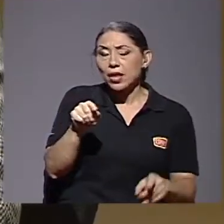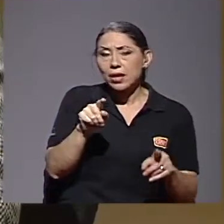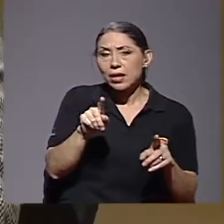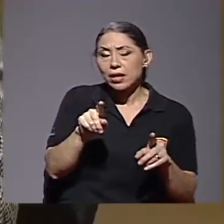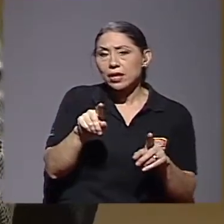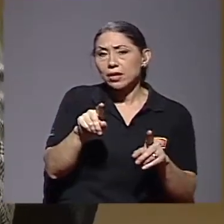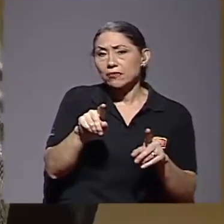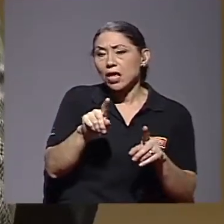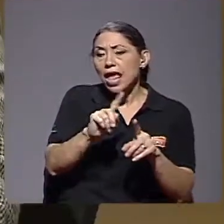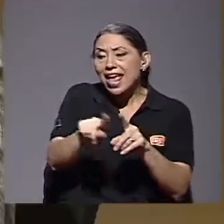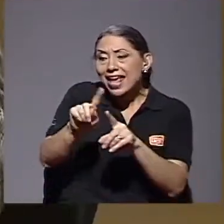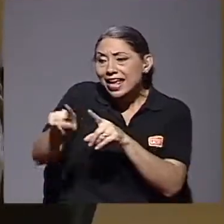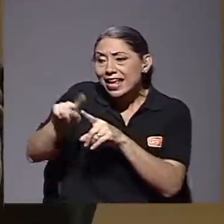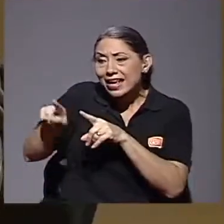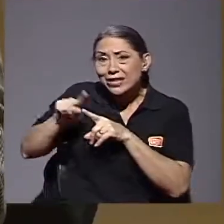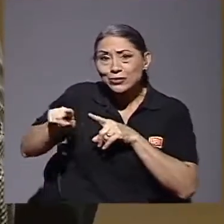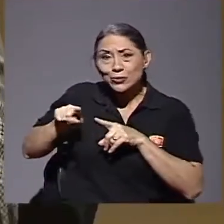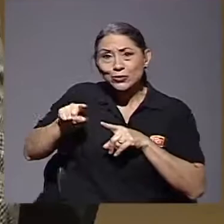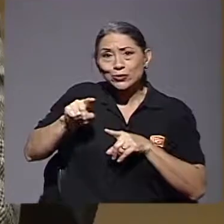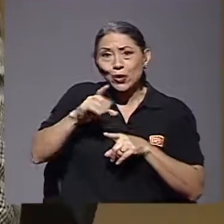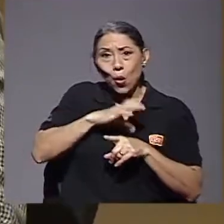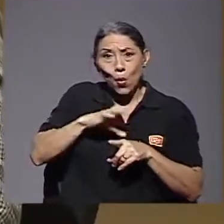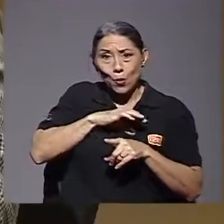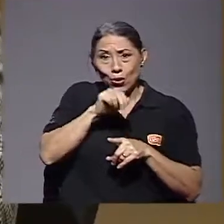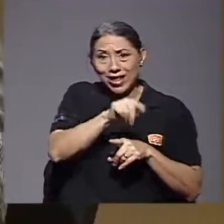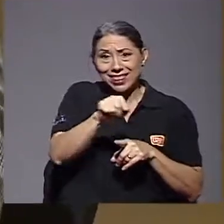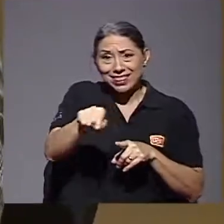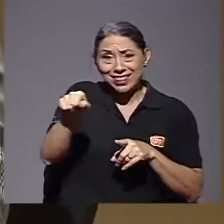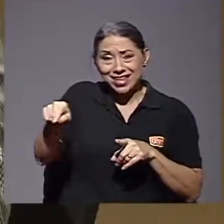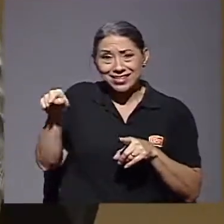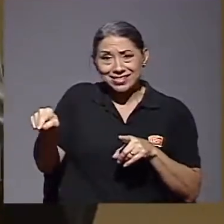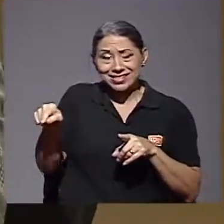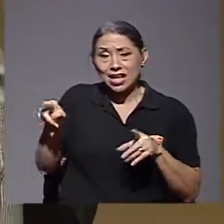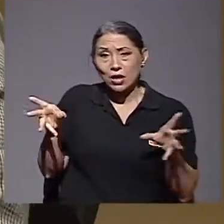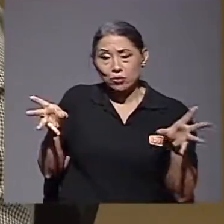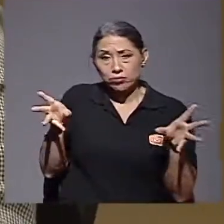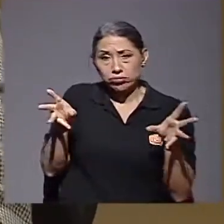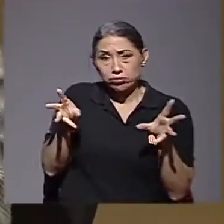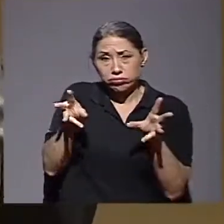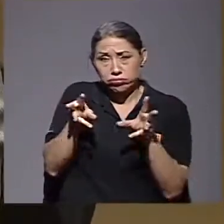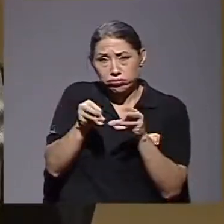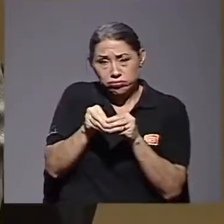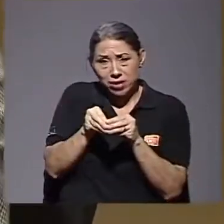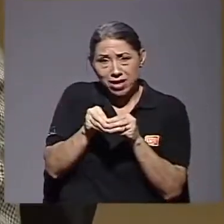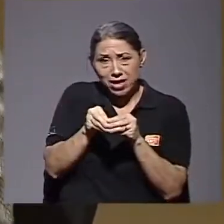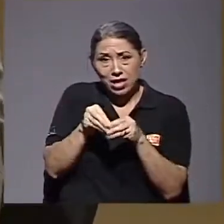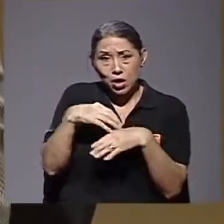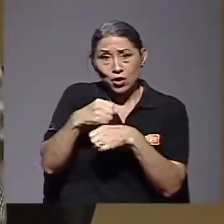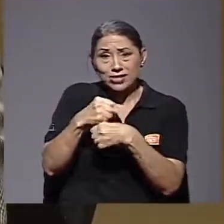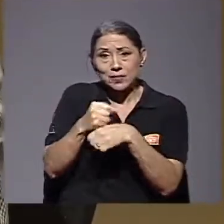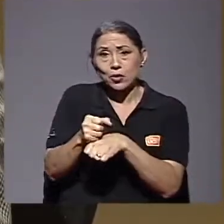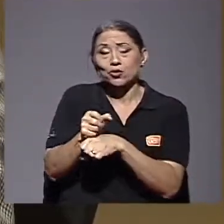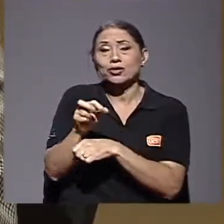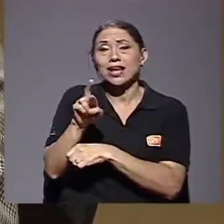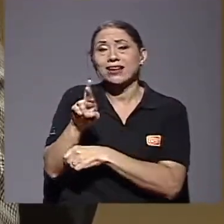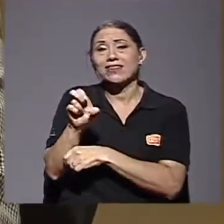de componentes que se produce, del valor de la suma de componentes que produce una refinería de un